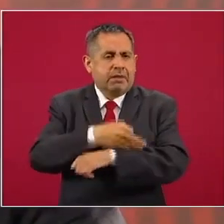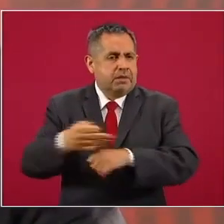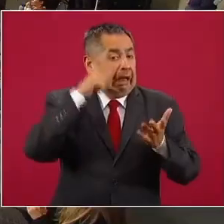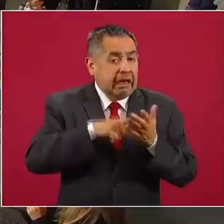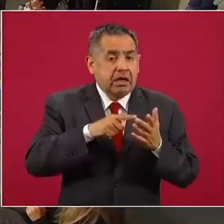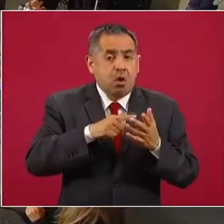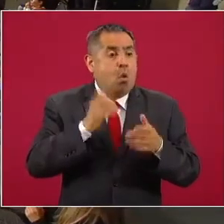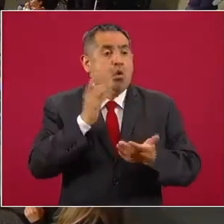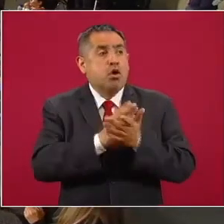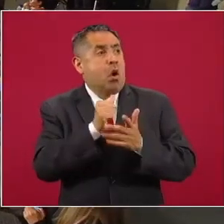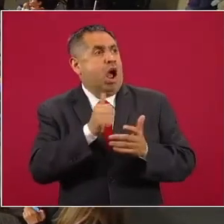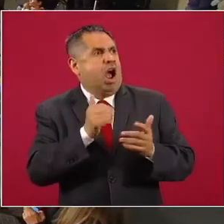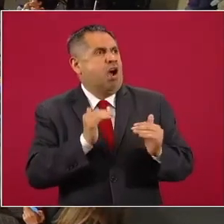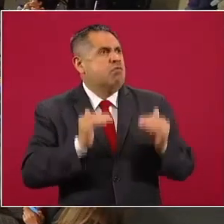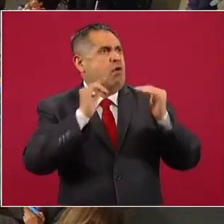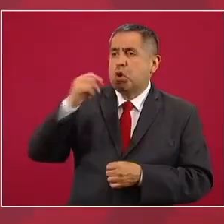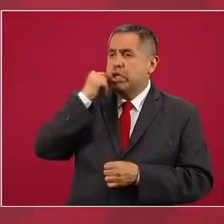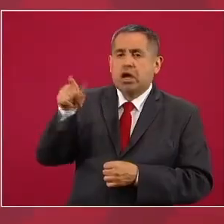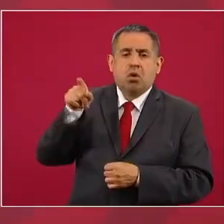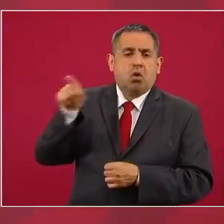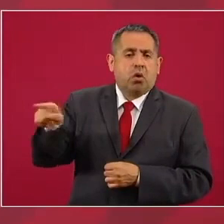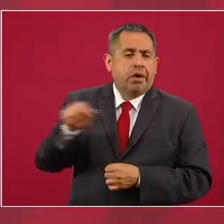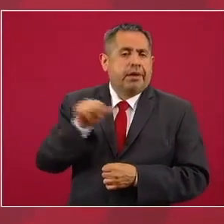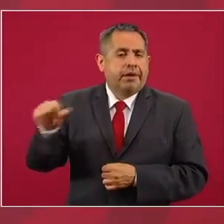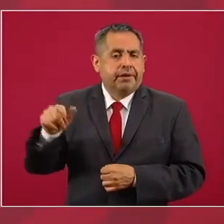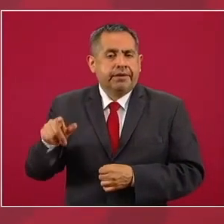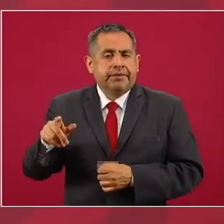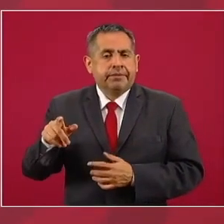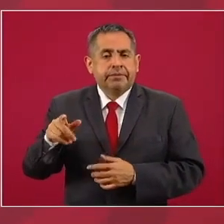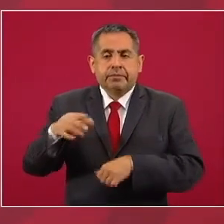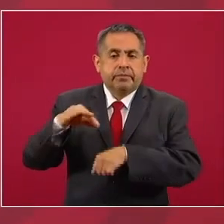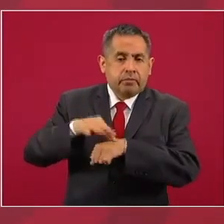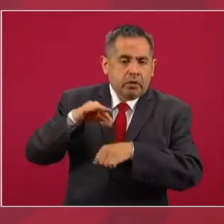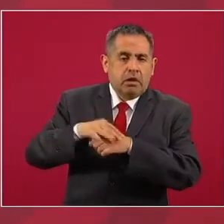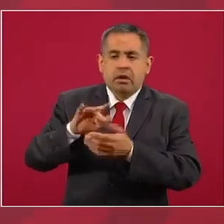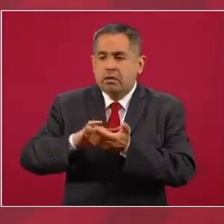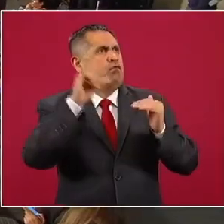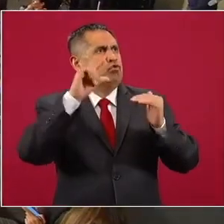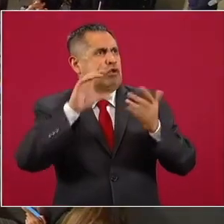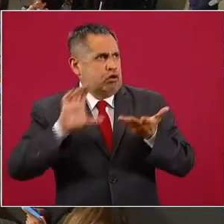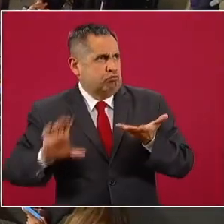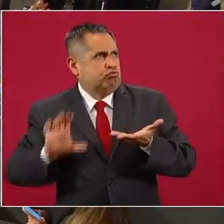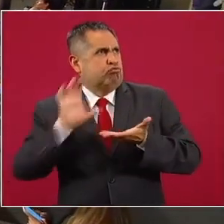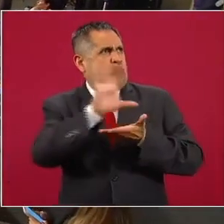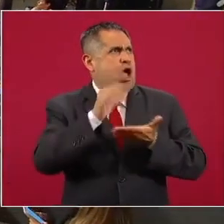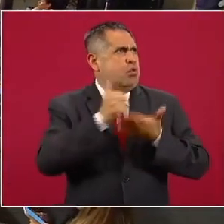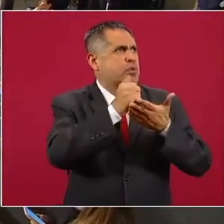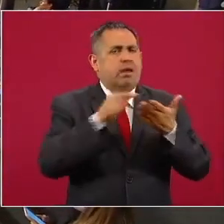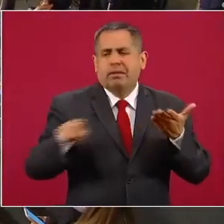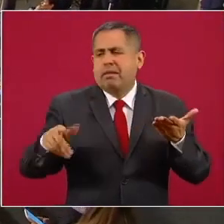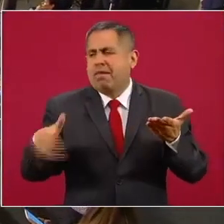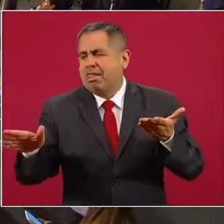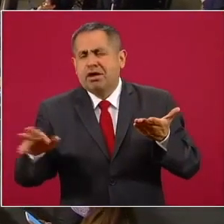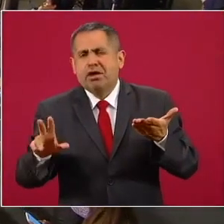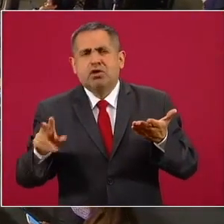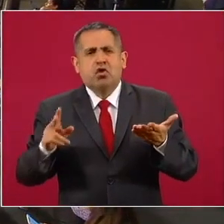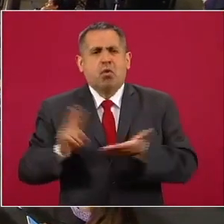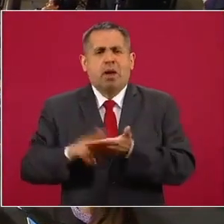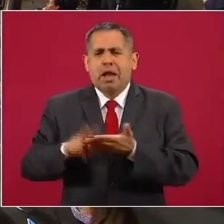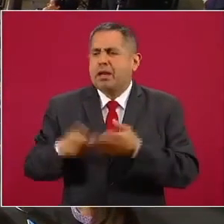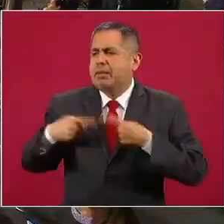recursos, que votaron en contra de que la atención médica y los medicamentos fueran gratuitos?